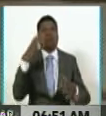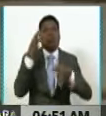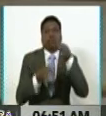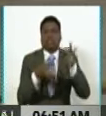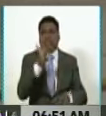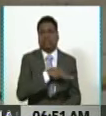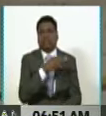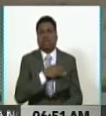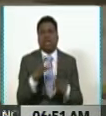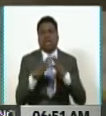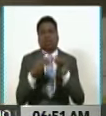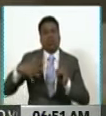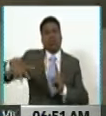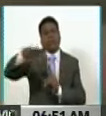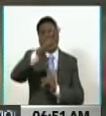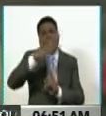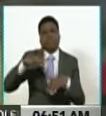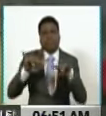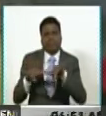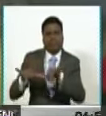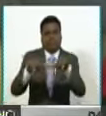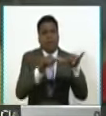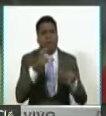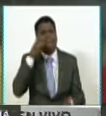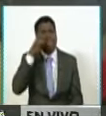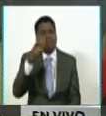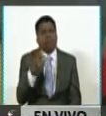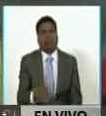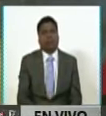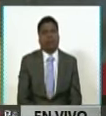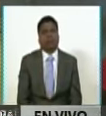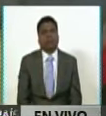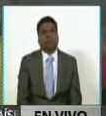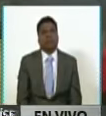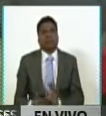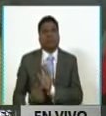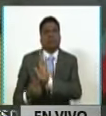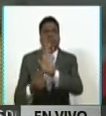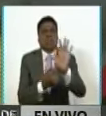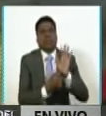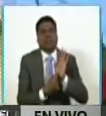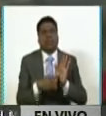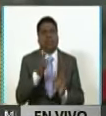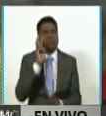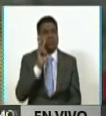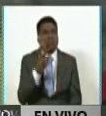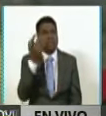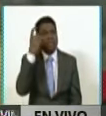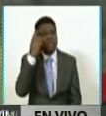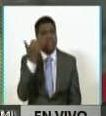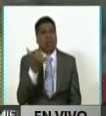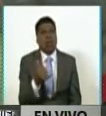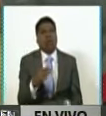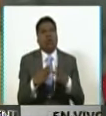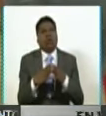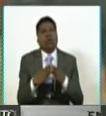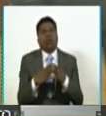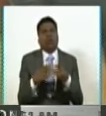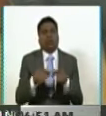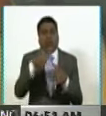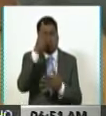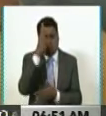en la población. Todo esto se mantiene presente y es visible y es evidente el día de hoy con todos estos honores